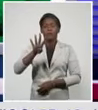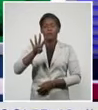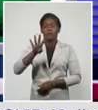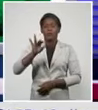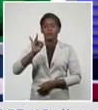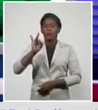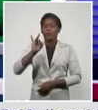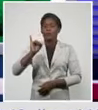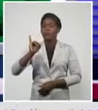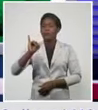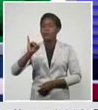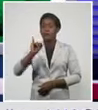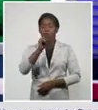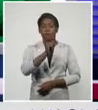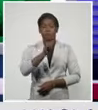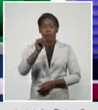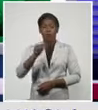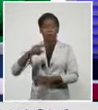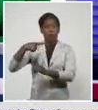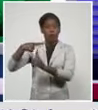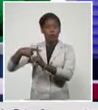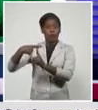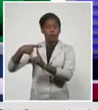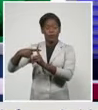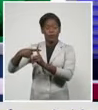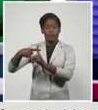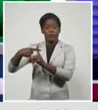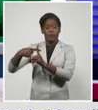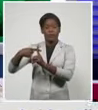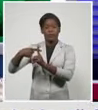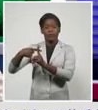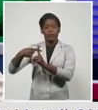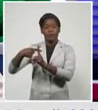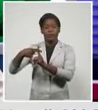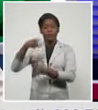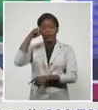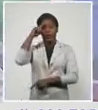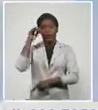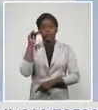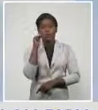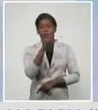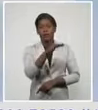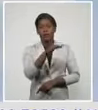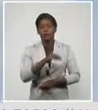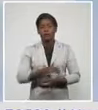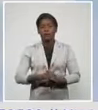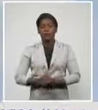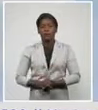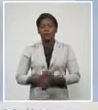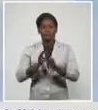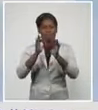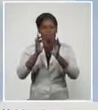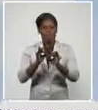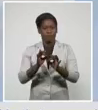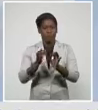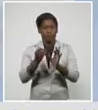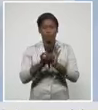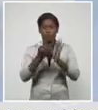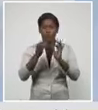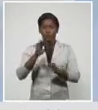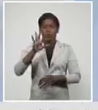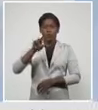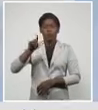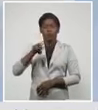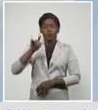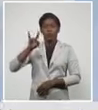67.476 pacientes diagnosticados con la enfermedad, ingresados, activos el